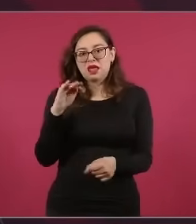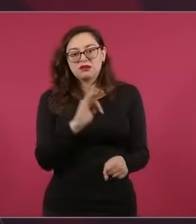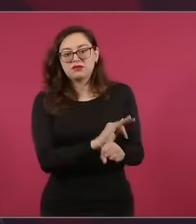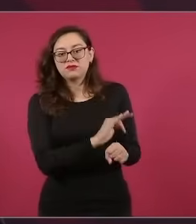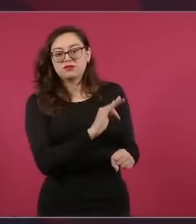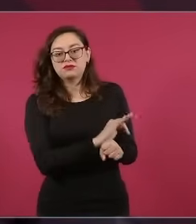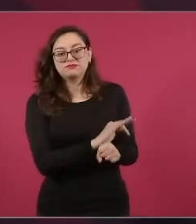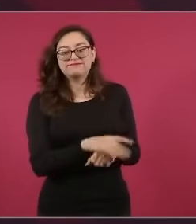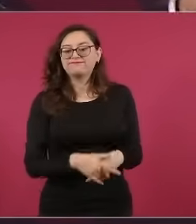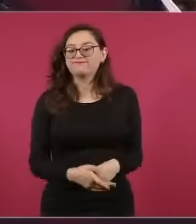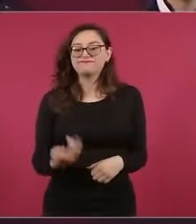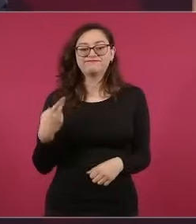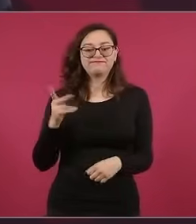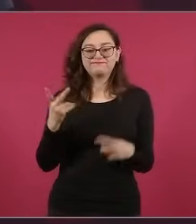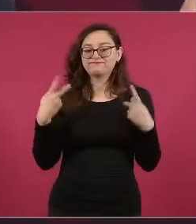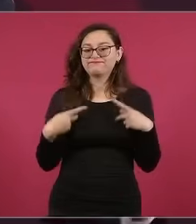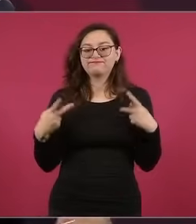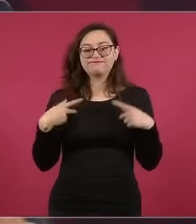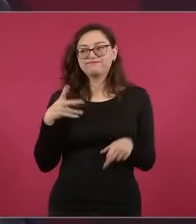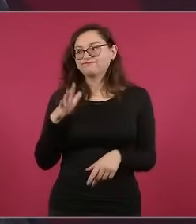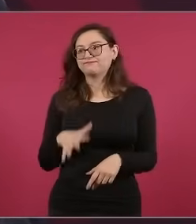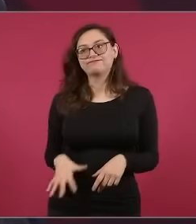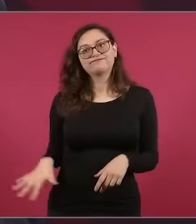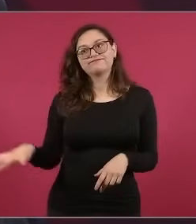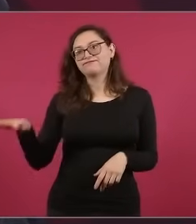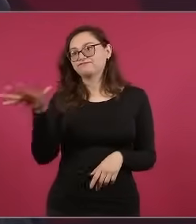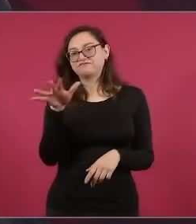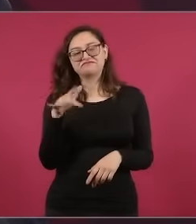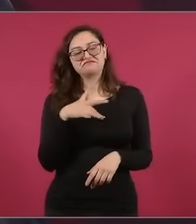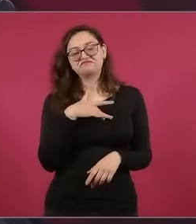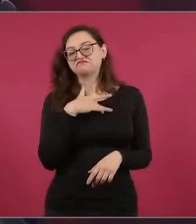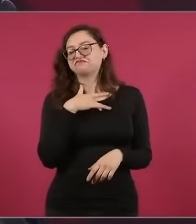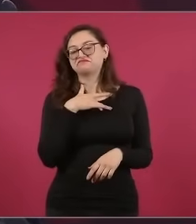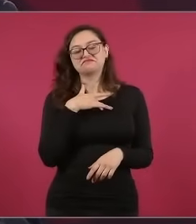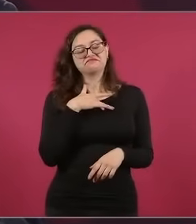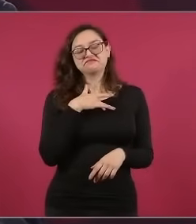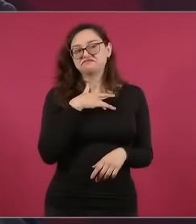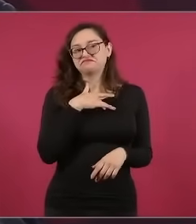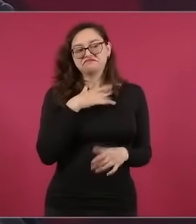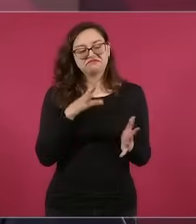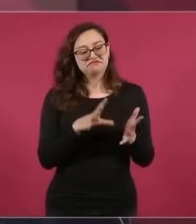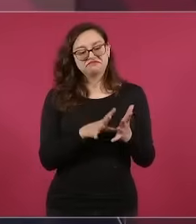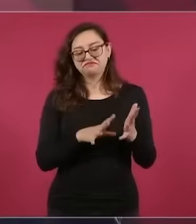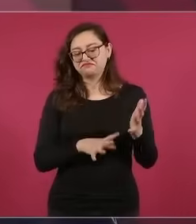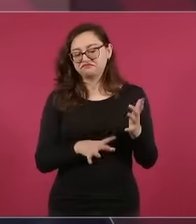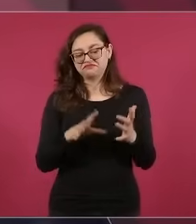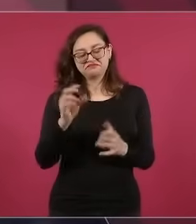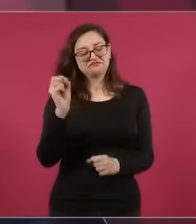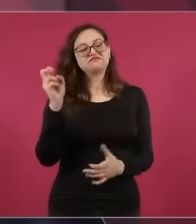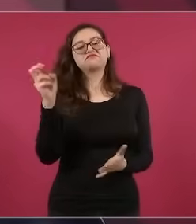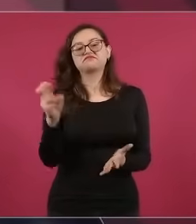Constitución. Es que realmente la Constitución del 17